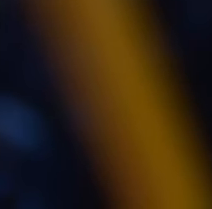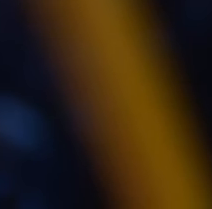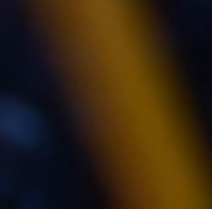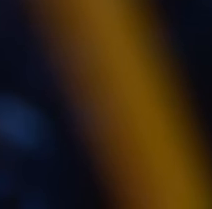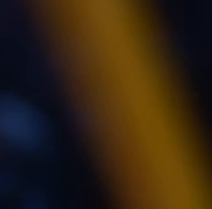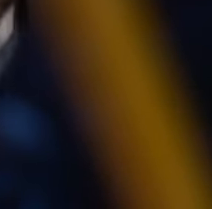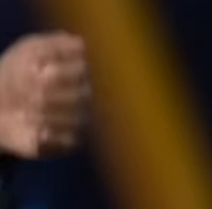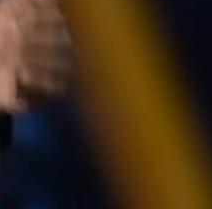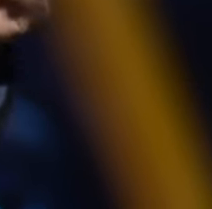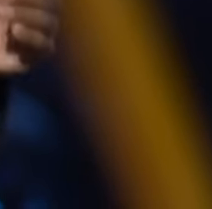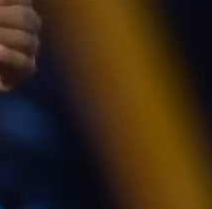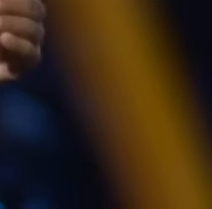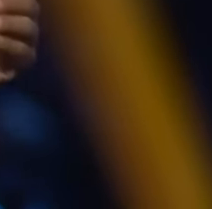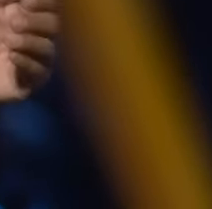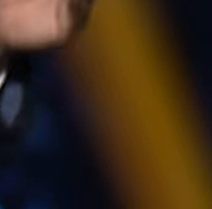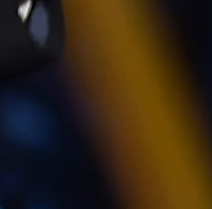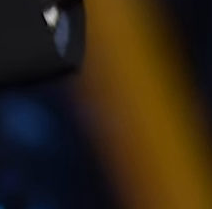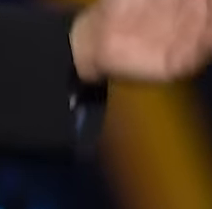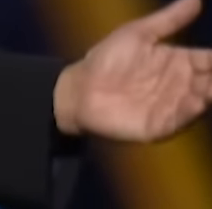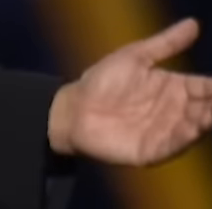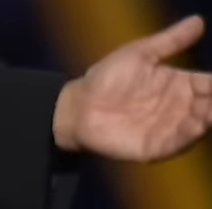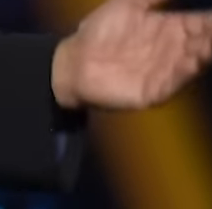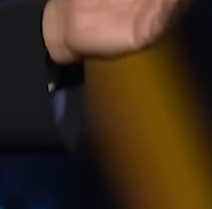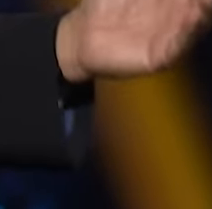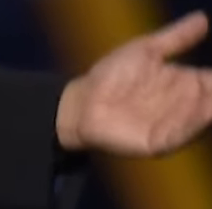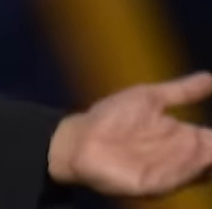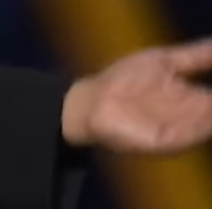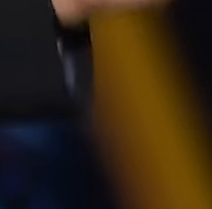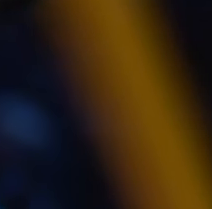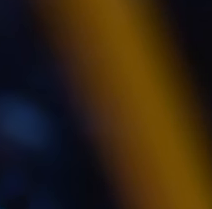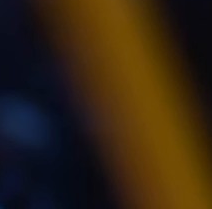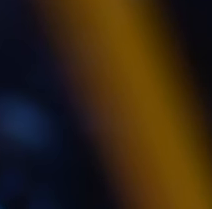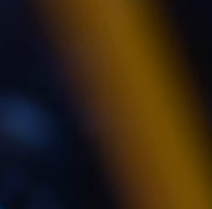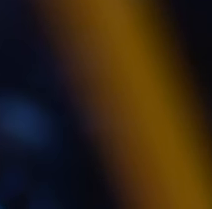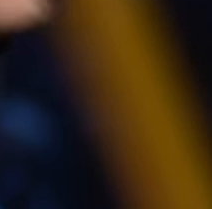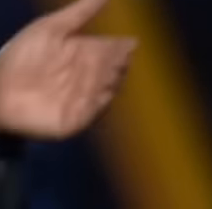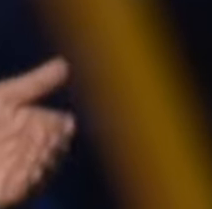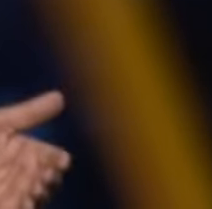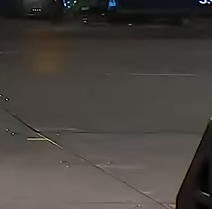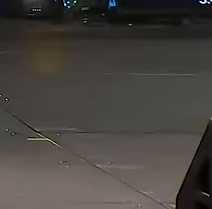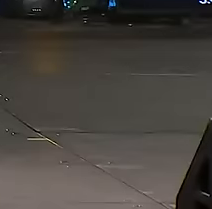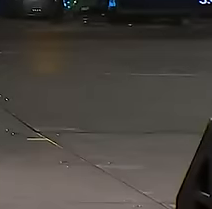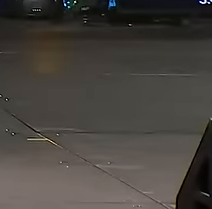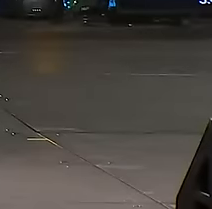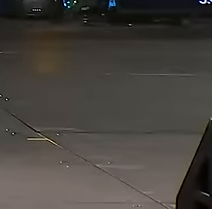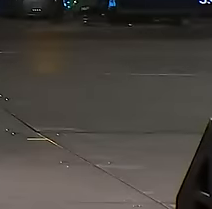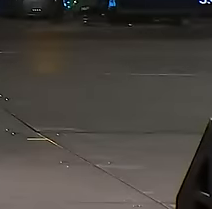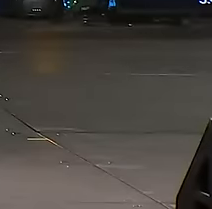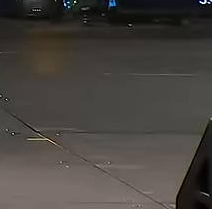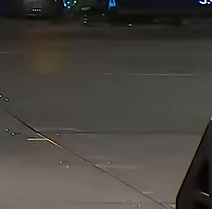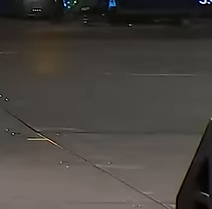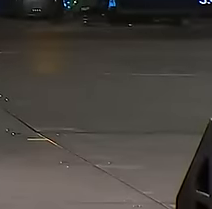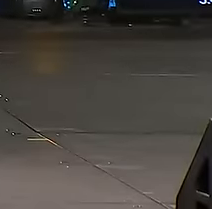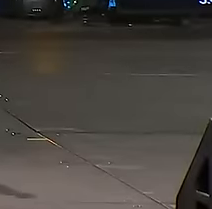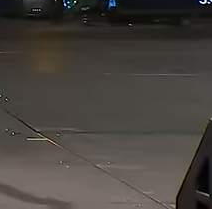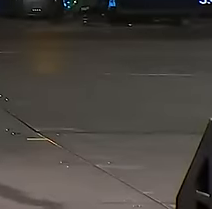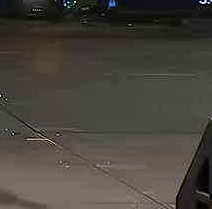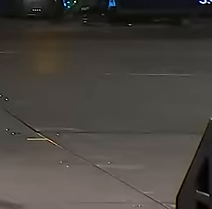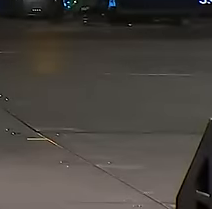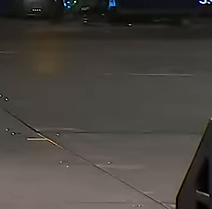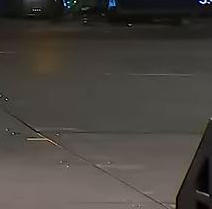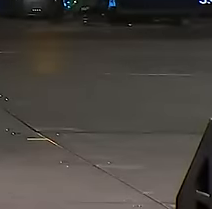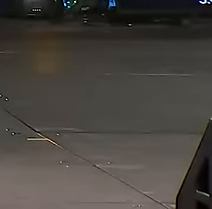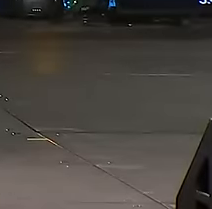misión, amen, enfrente de nosotros. Y como dice, como dijo, sin visión el pueblo perece, pero esta iglesia está viva,